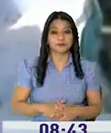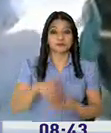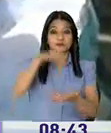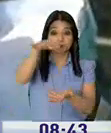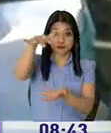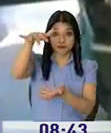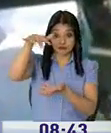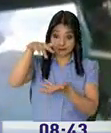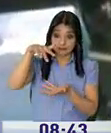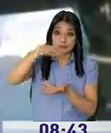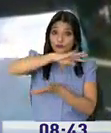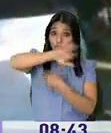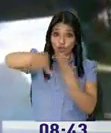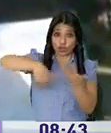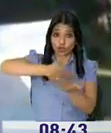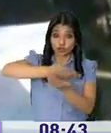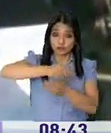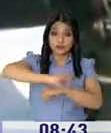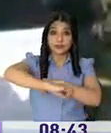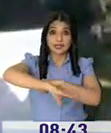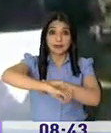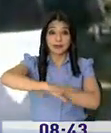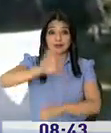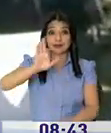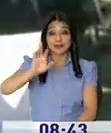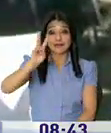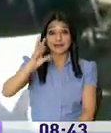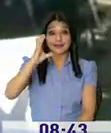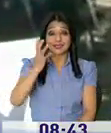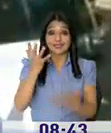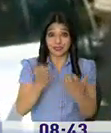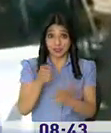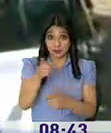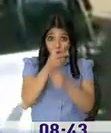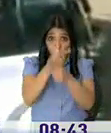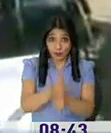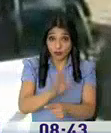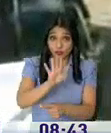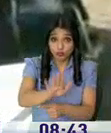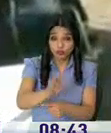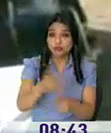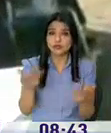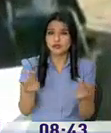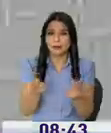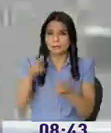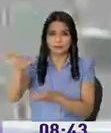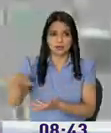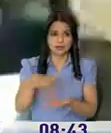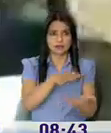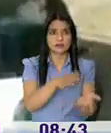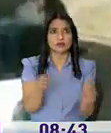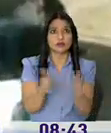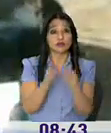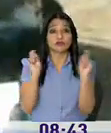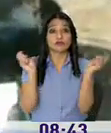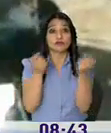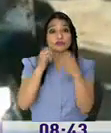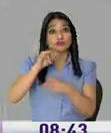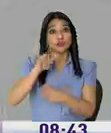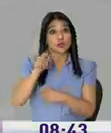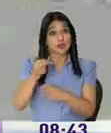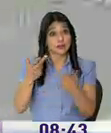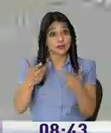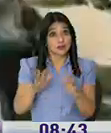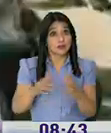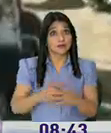donaciones que se recetan a través de la campaña de TVC Te Quiere a Salvo son inmediatamente pues con la Fundación Jonathan y de ahí